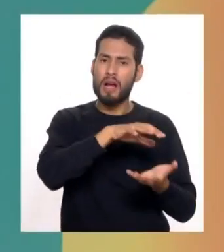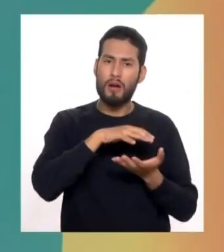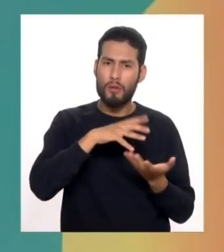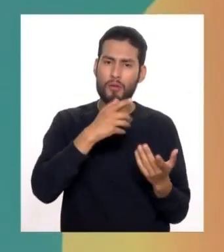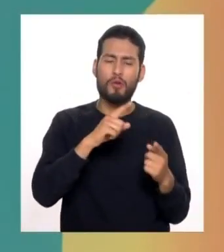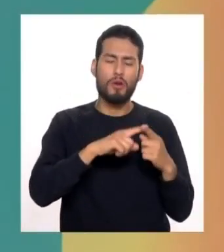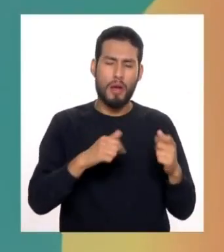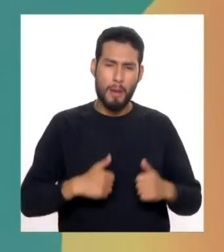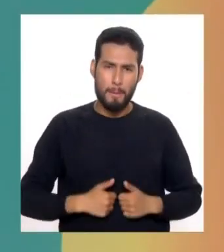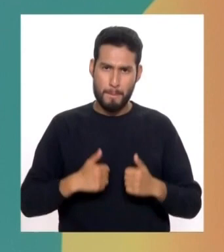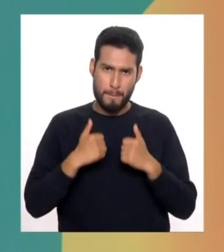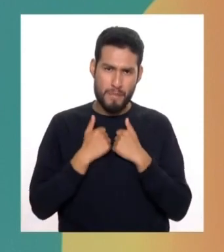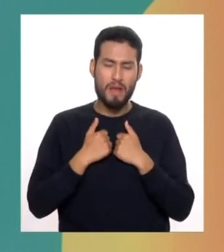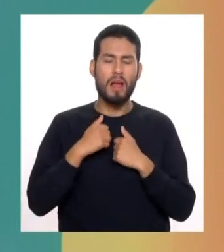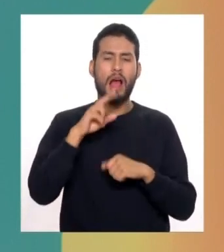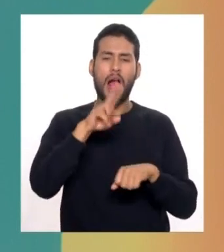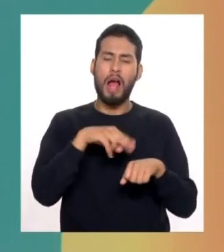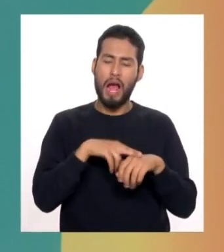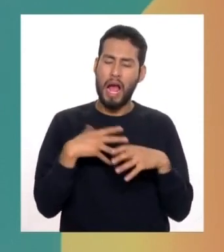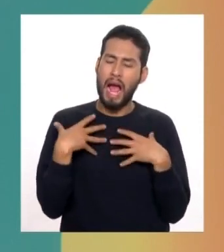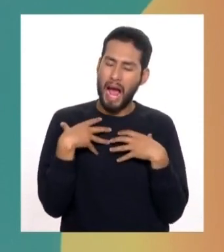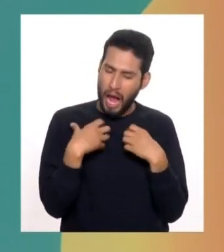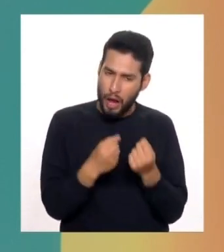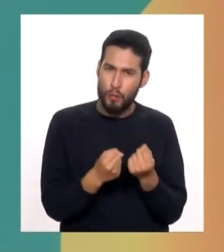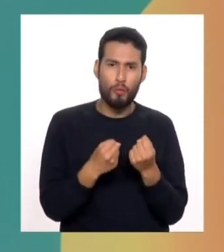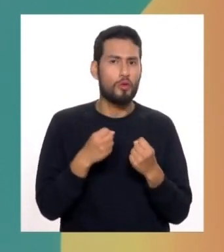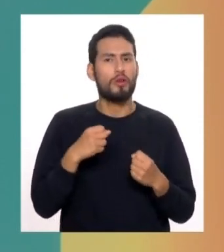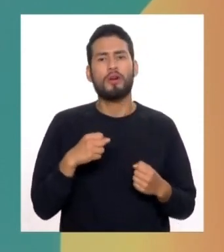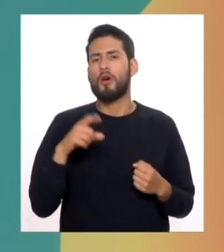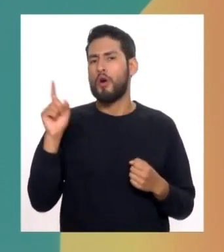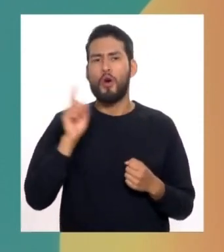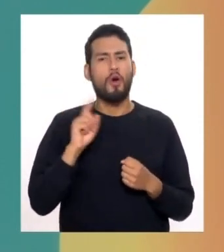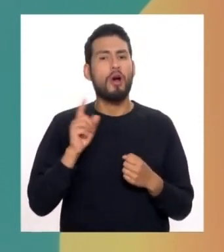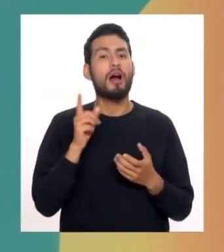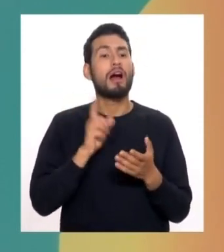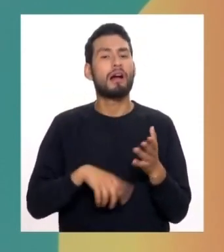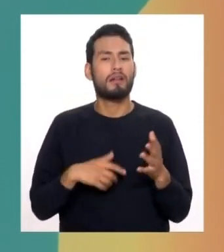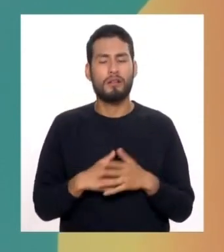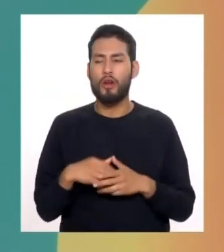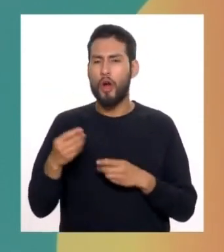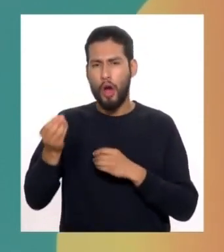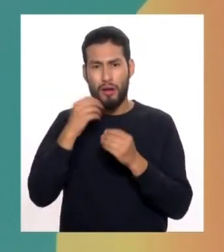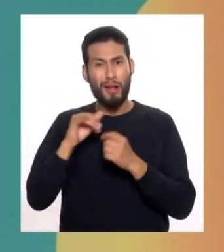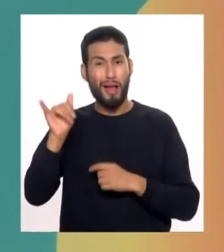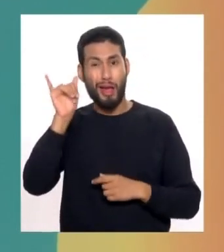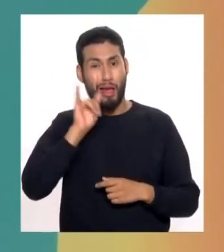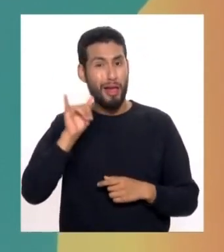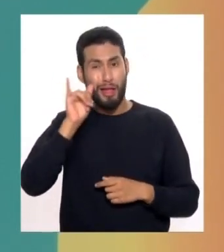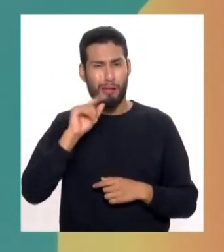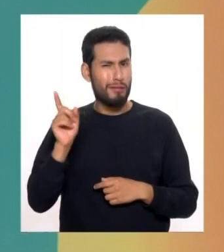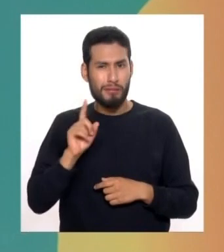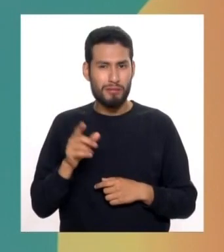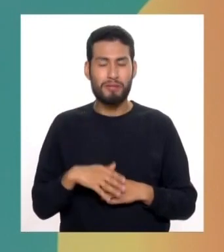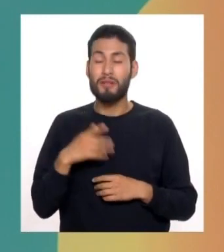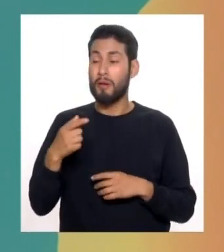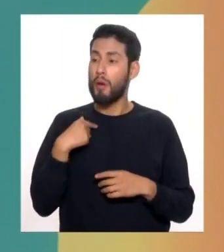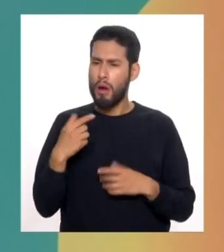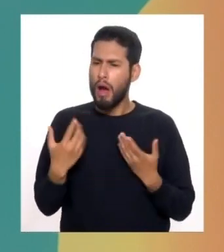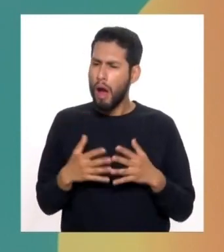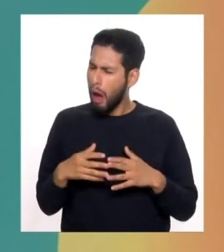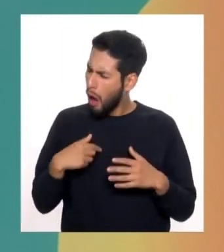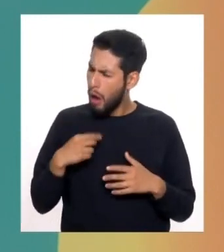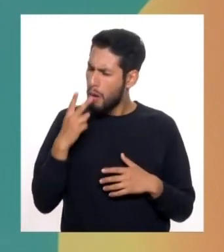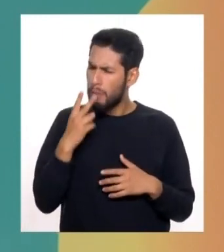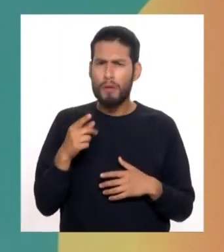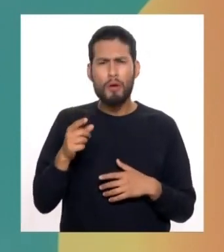su estilo de vida, un estilo de vida saludable donde no se permita, por ejemplo, la ingesta de alcohol. Tengo muchas pacientes que leen, doctor, pero yo he visto